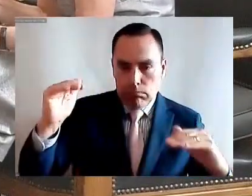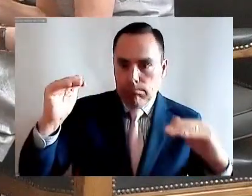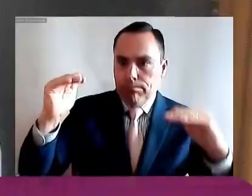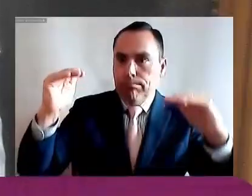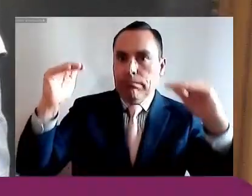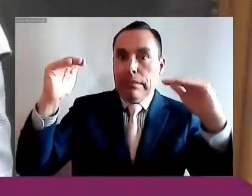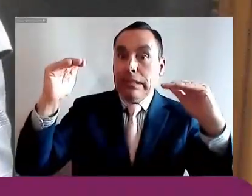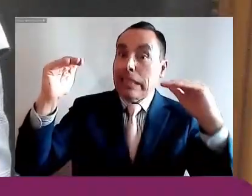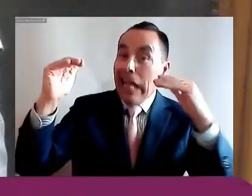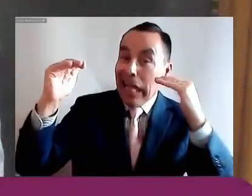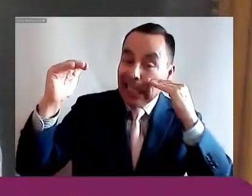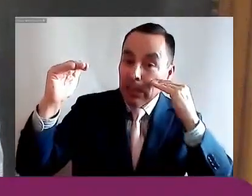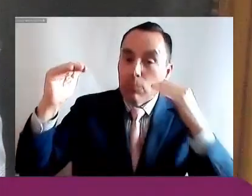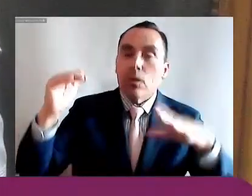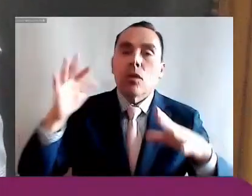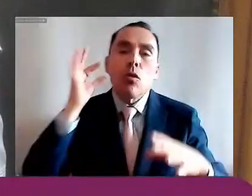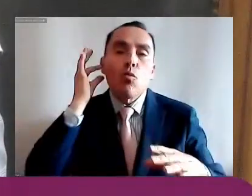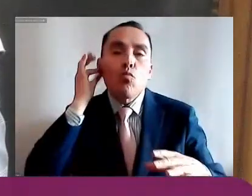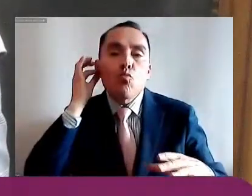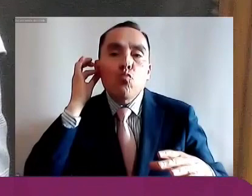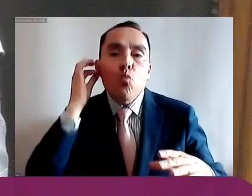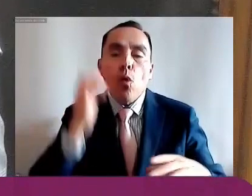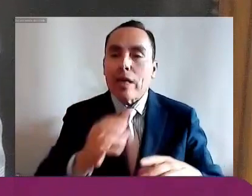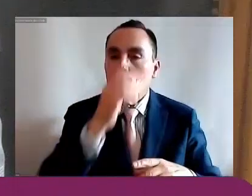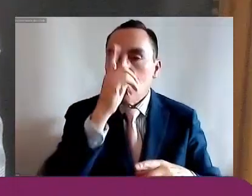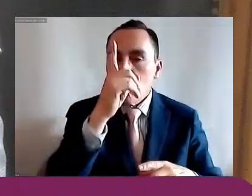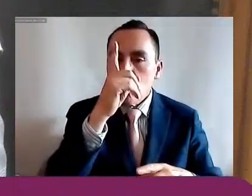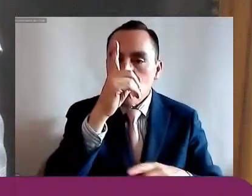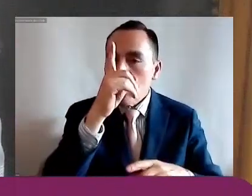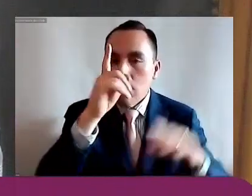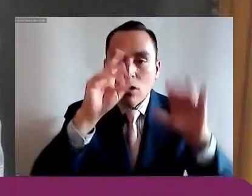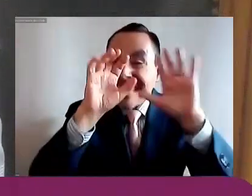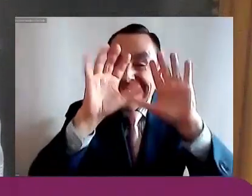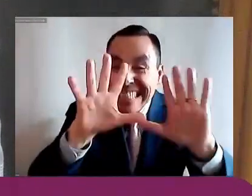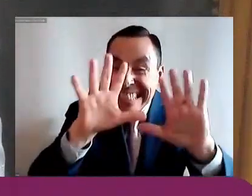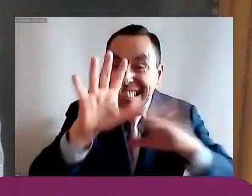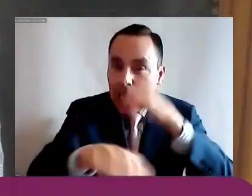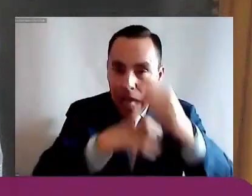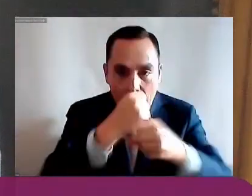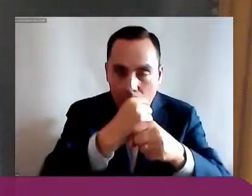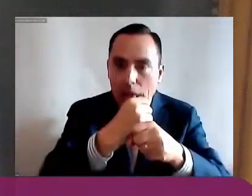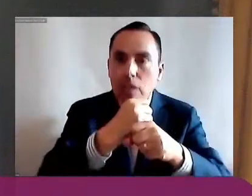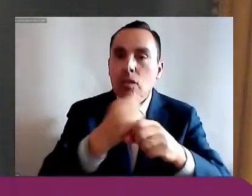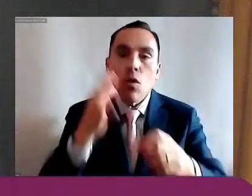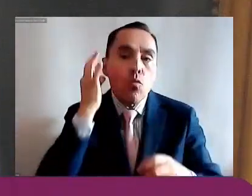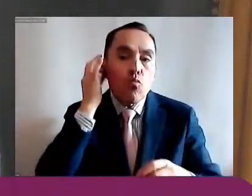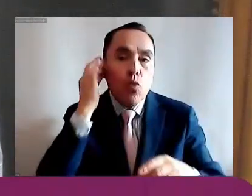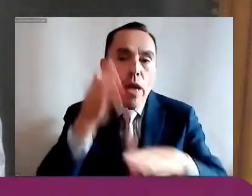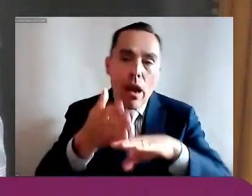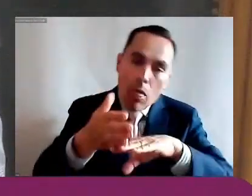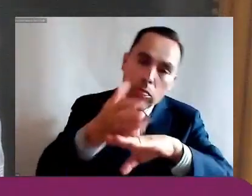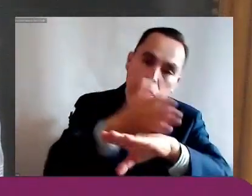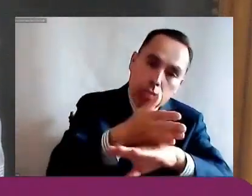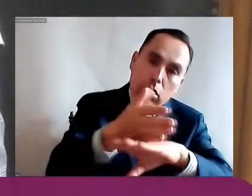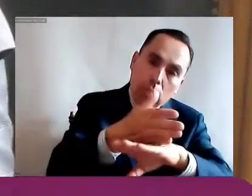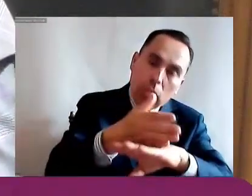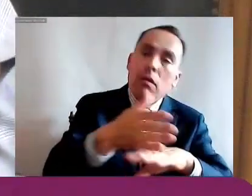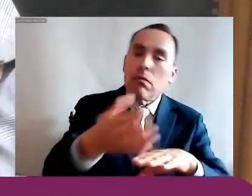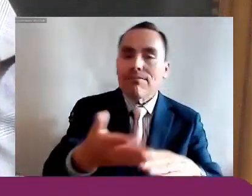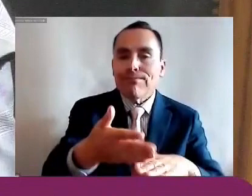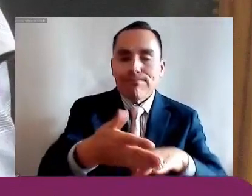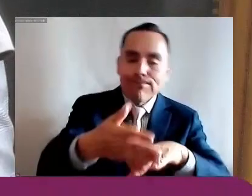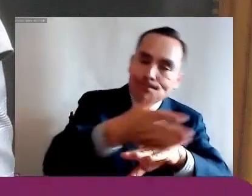se retrocedió en al menos una década en la proporción de mujeres en edad de trabajar que participa activamente en el mercado de trabajo, ya